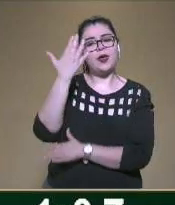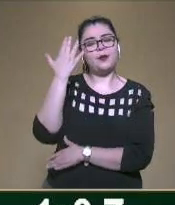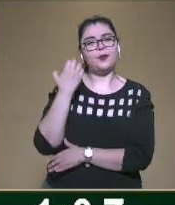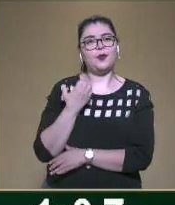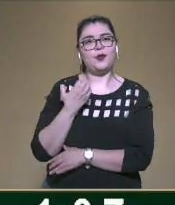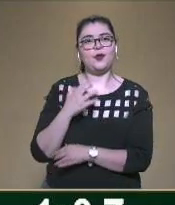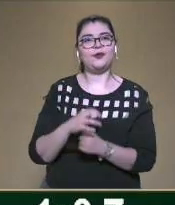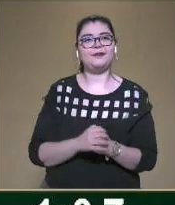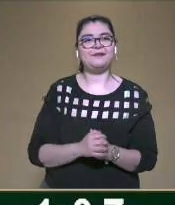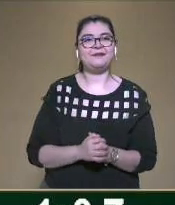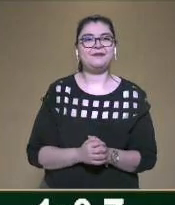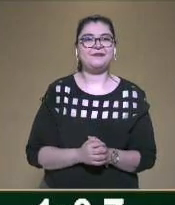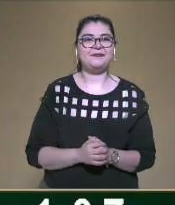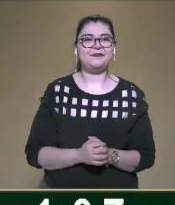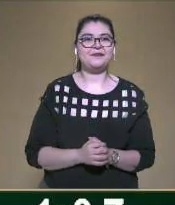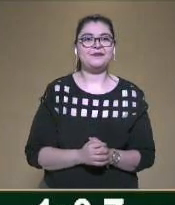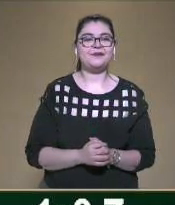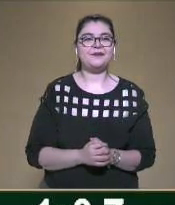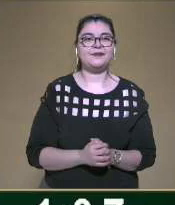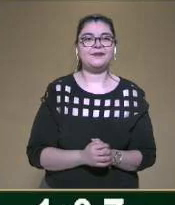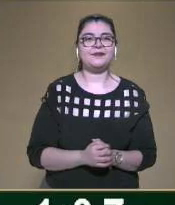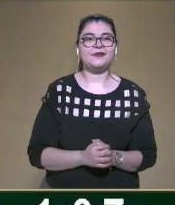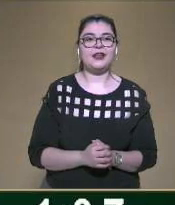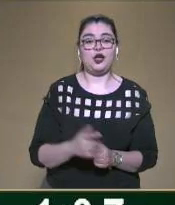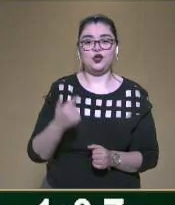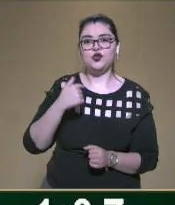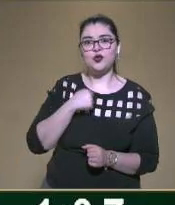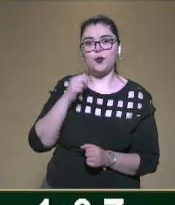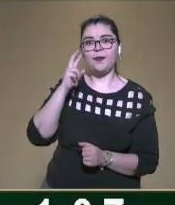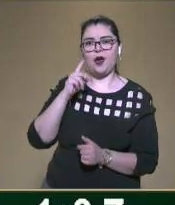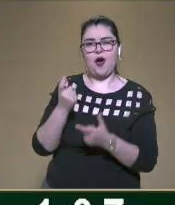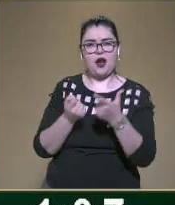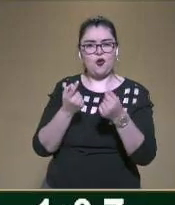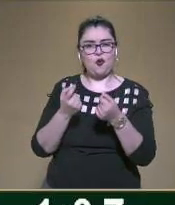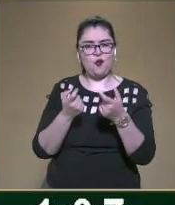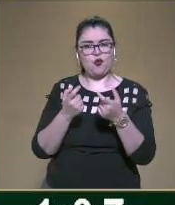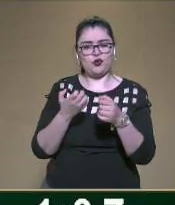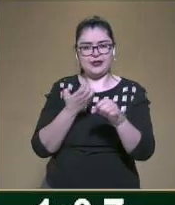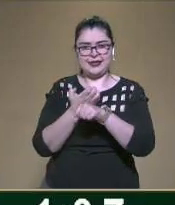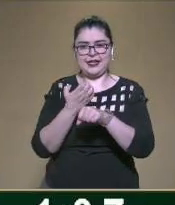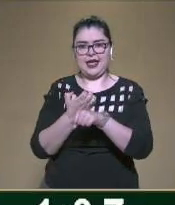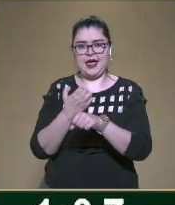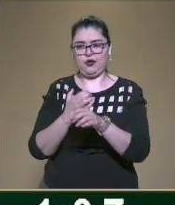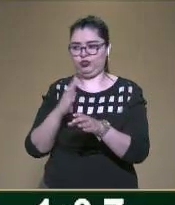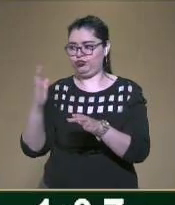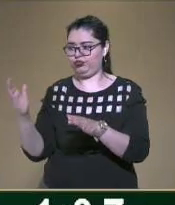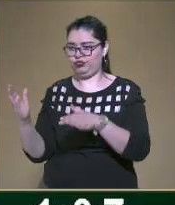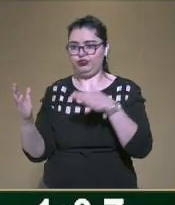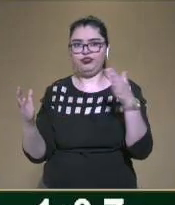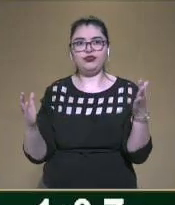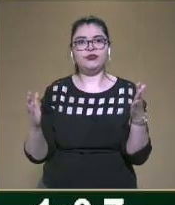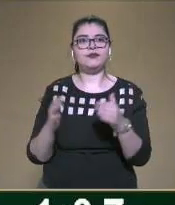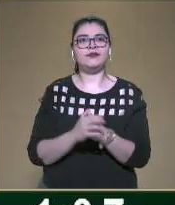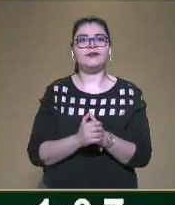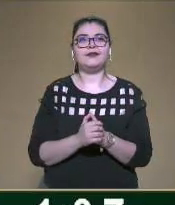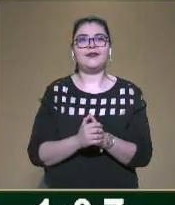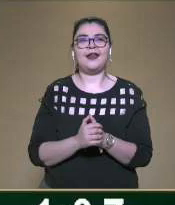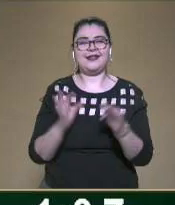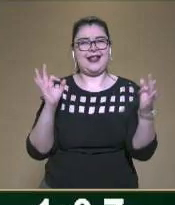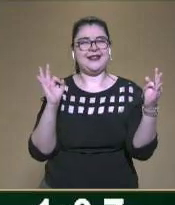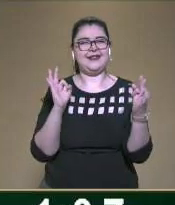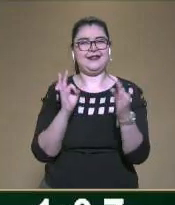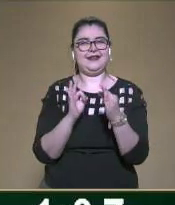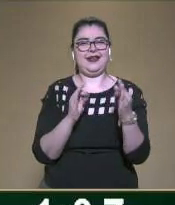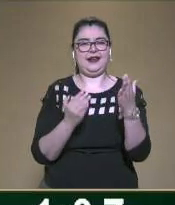León. Pero además yo veo algunos estados, ¿verdad? Que se encuentran en algunos puntos cardinales como Coahuila. Muy